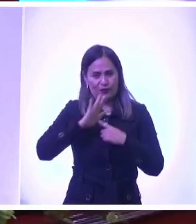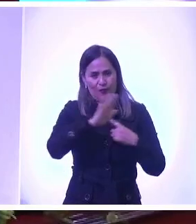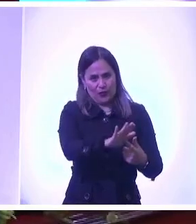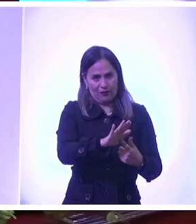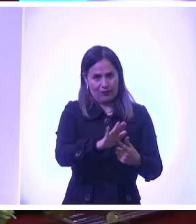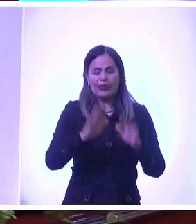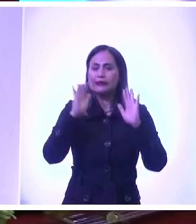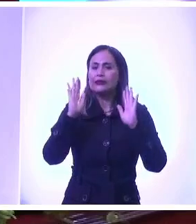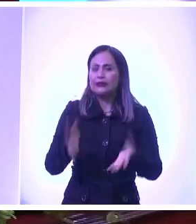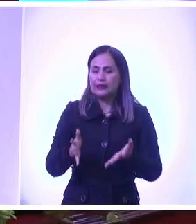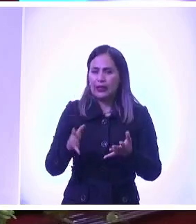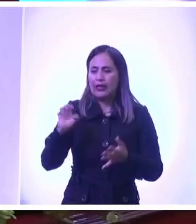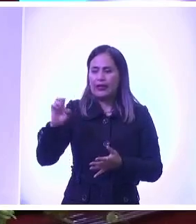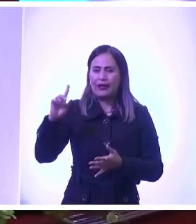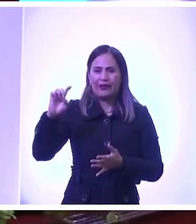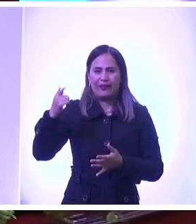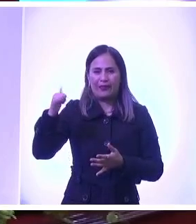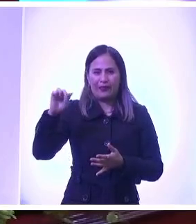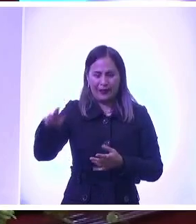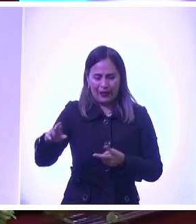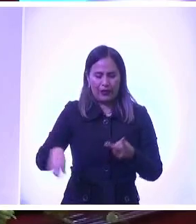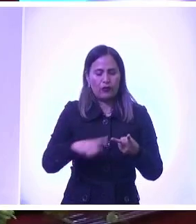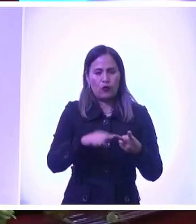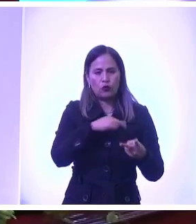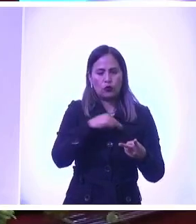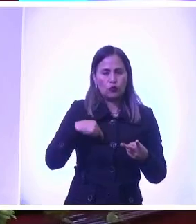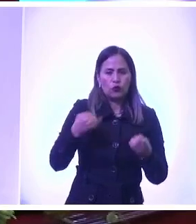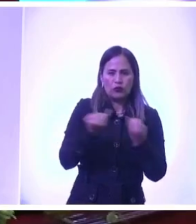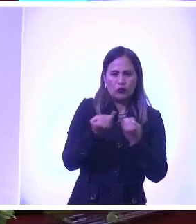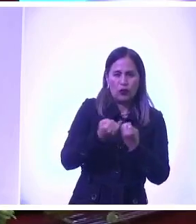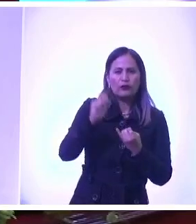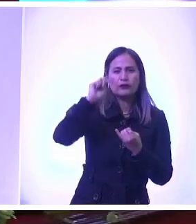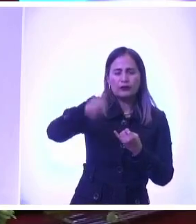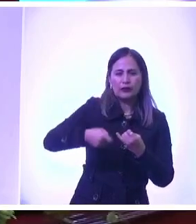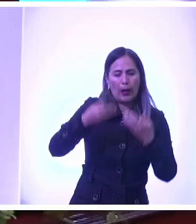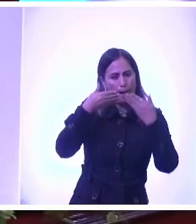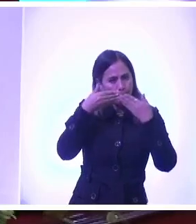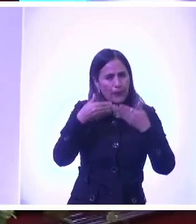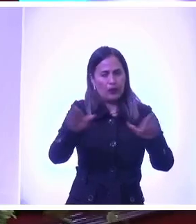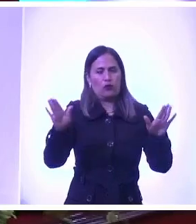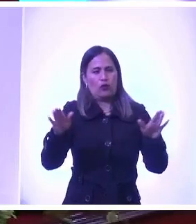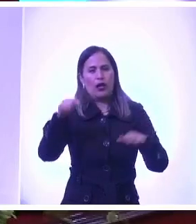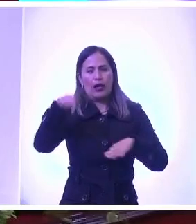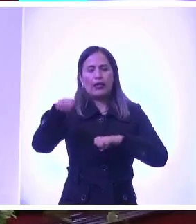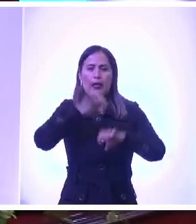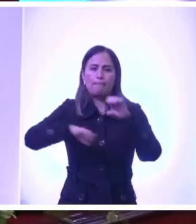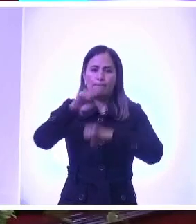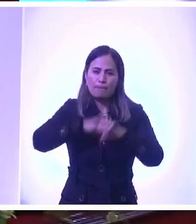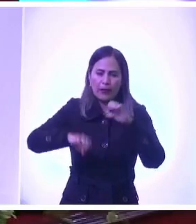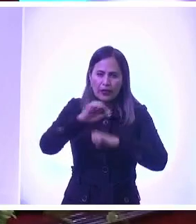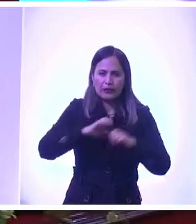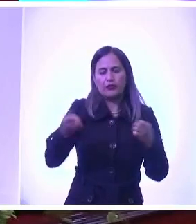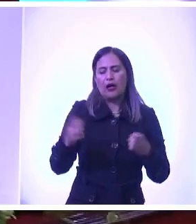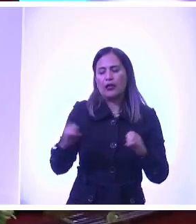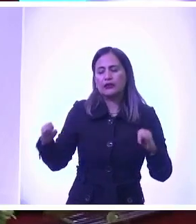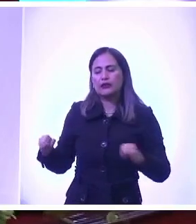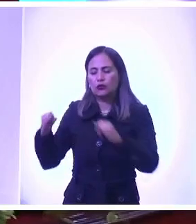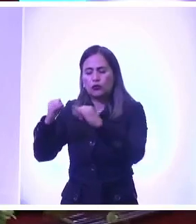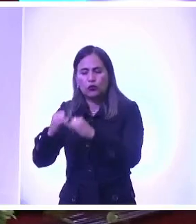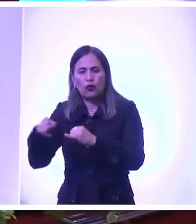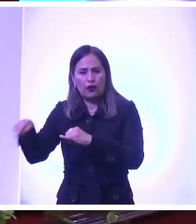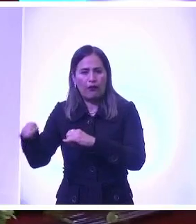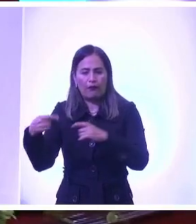ya lo que está haciendo Edgar y lo que estamos haciendo aquí nosotros es aperturar desde el empresariado y las instituciones una